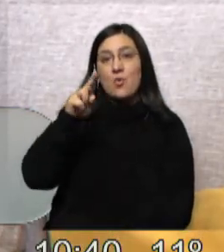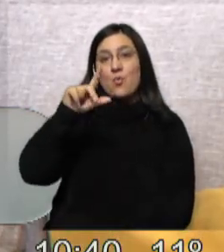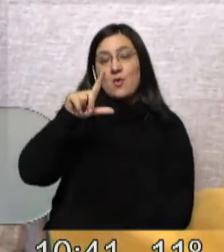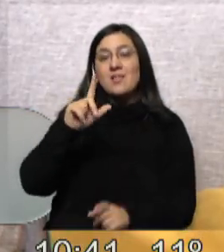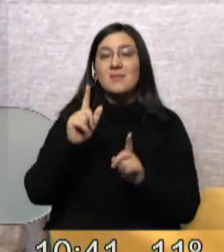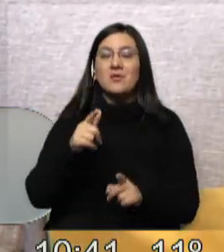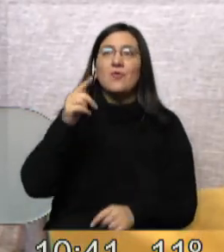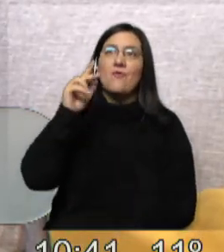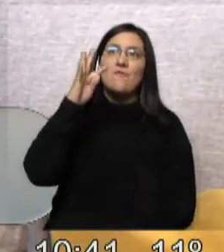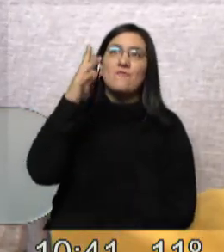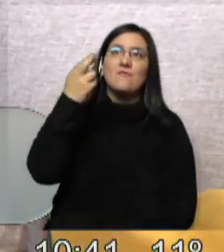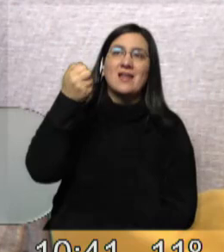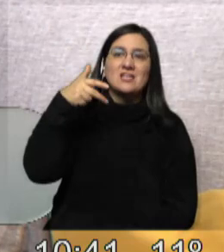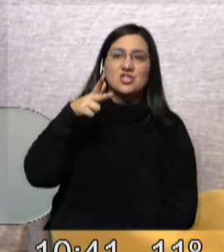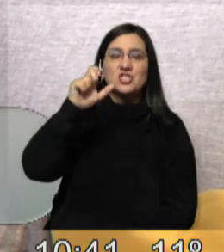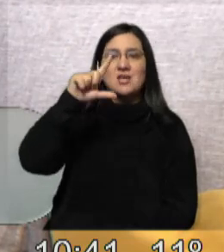Franchella...